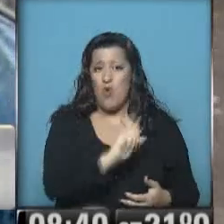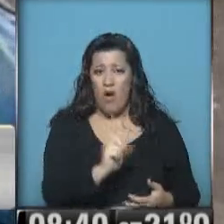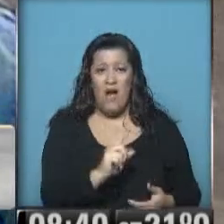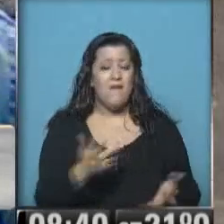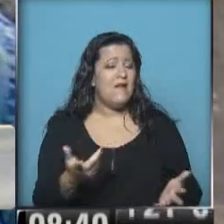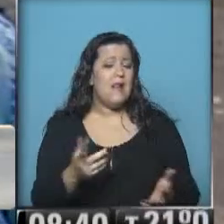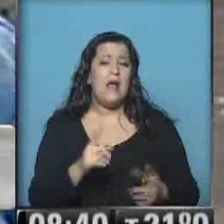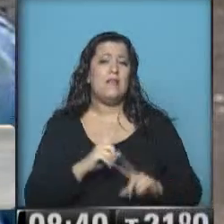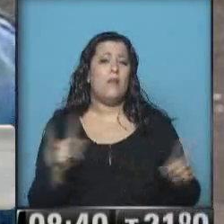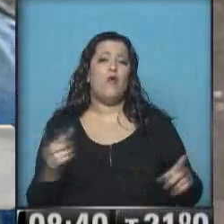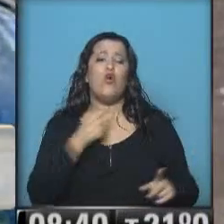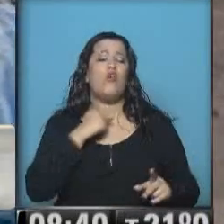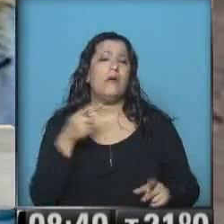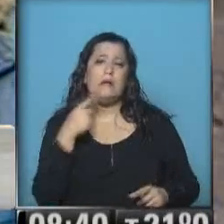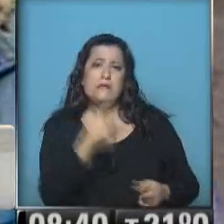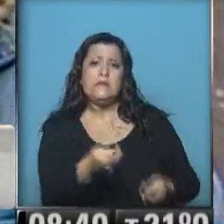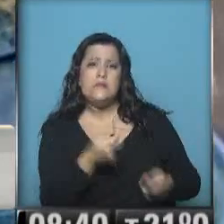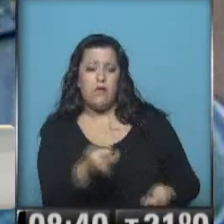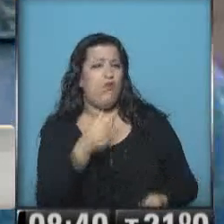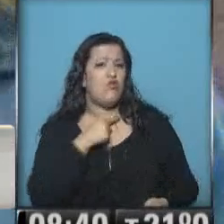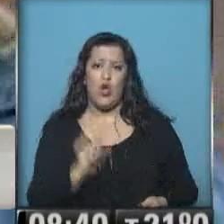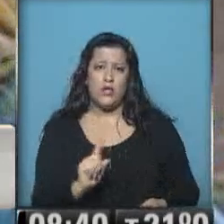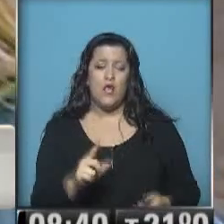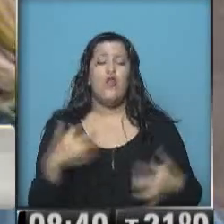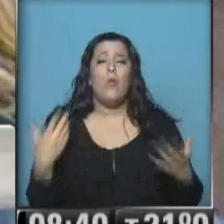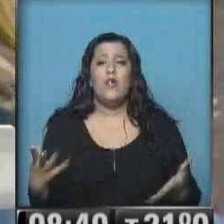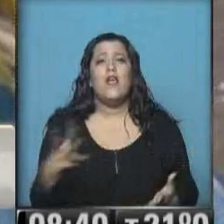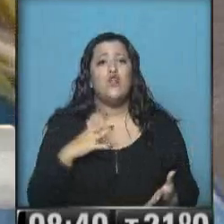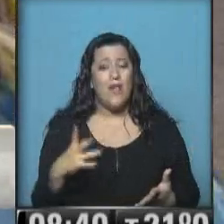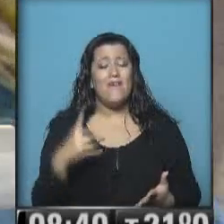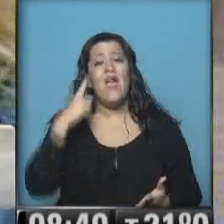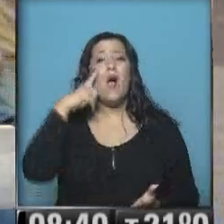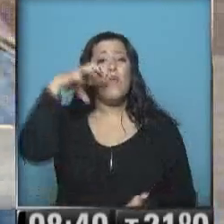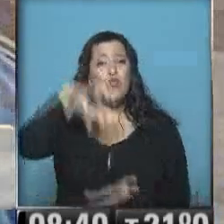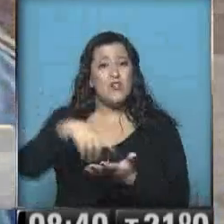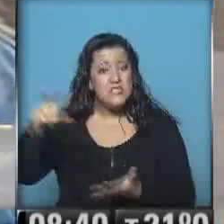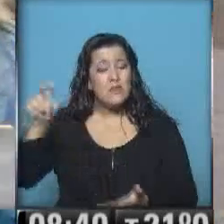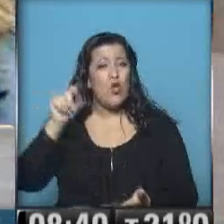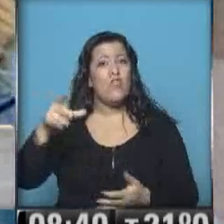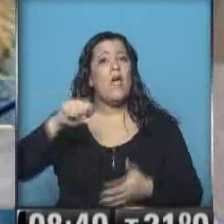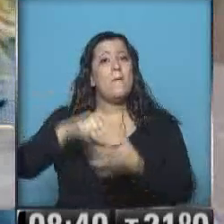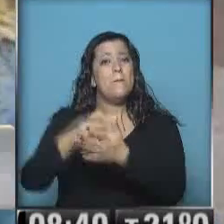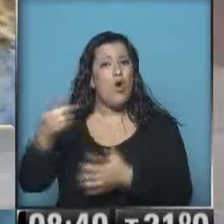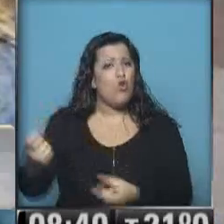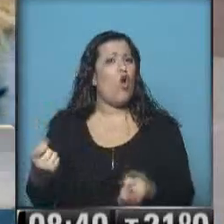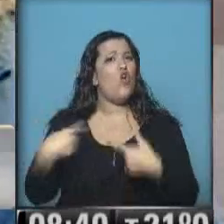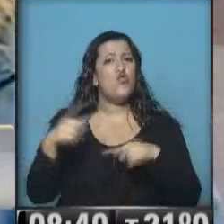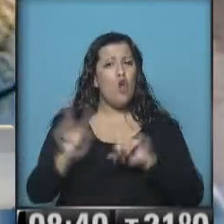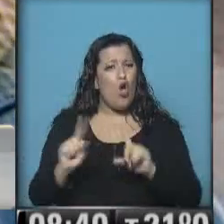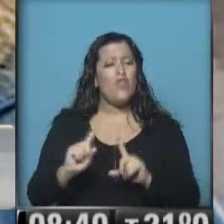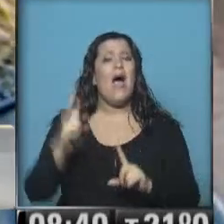quiero indagar sobre ella porque todavía el municipio de morón no nos facilitó ningún tipo de